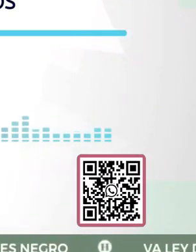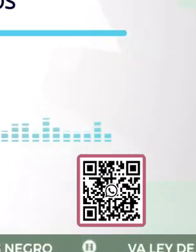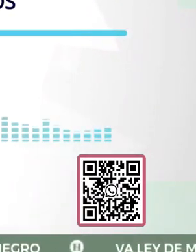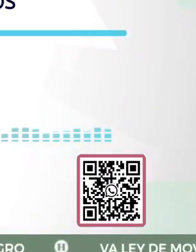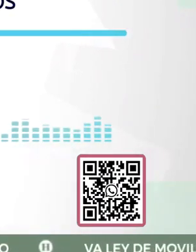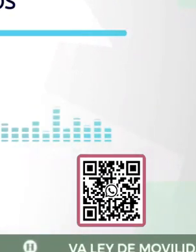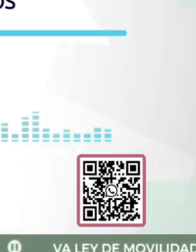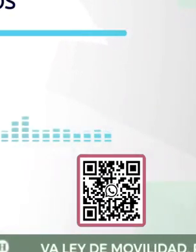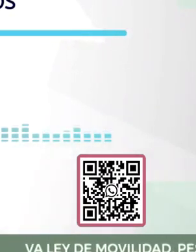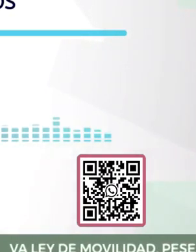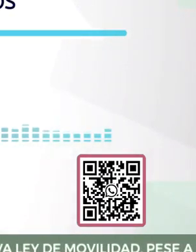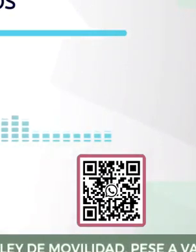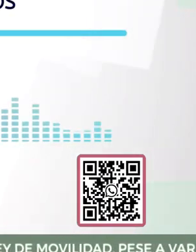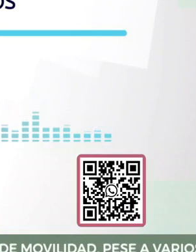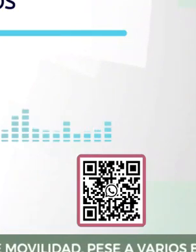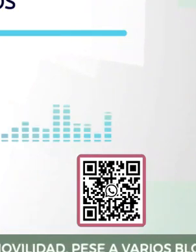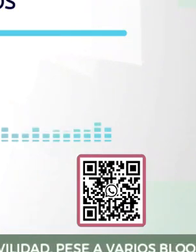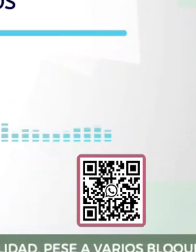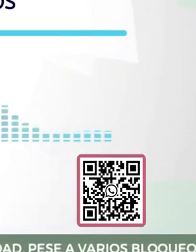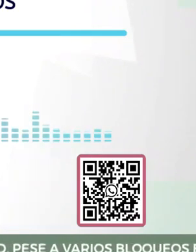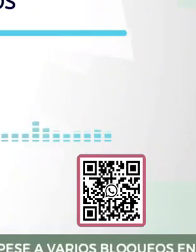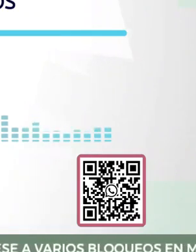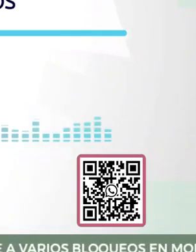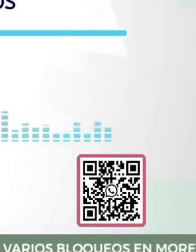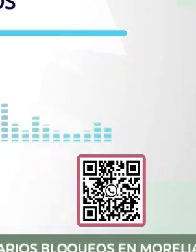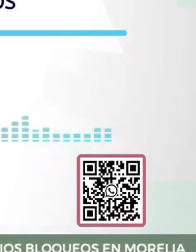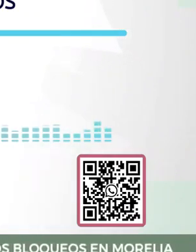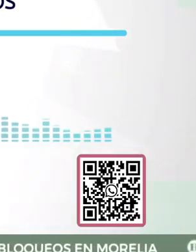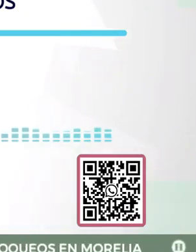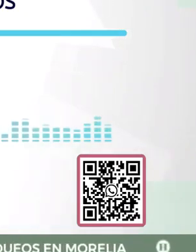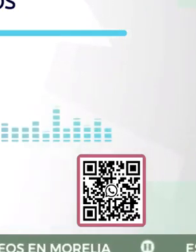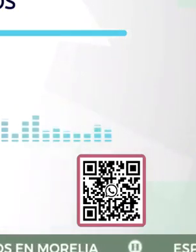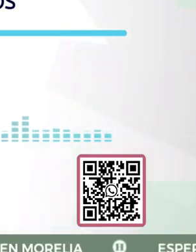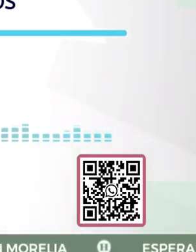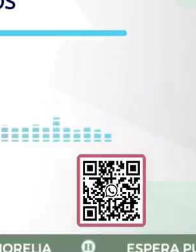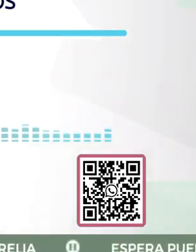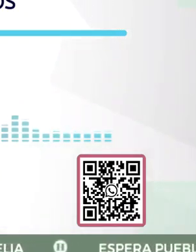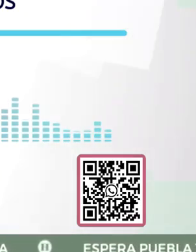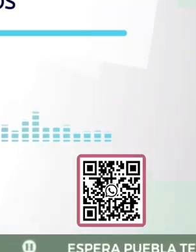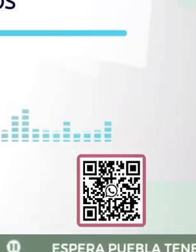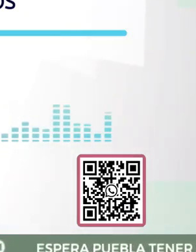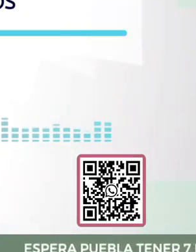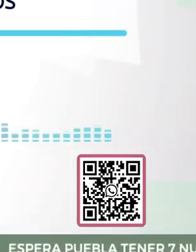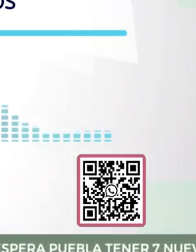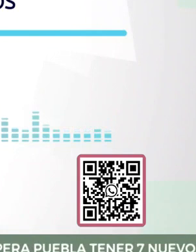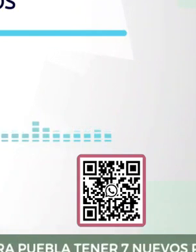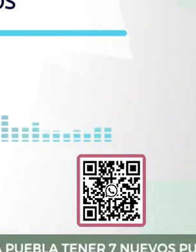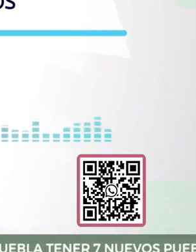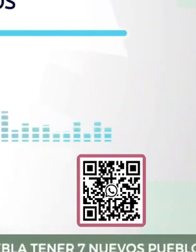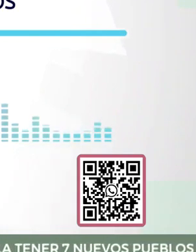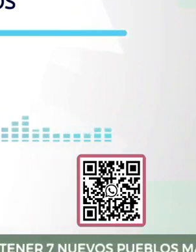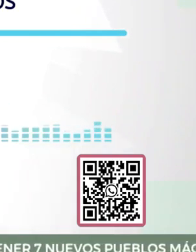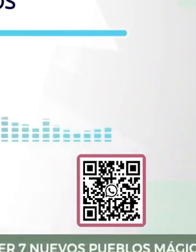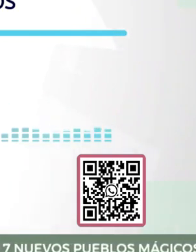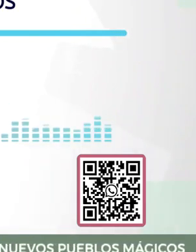el mercado de aviones respecto de un avión similar y ver si ese precio es correspondiente o no. Pero